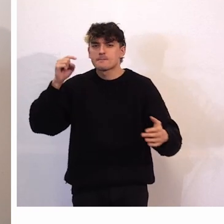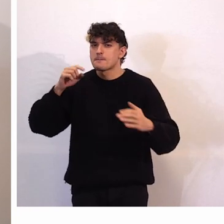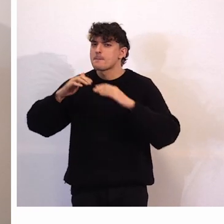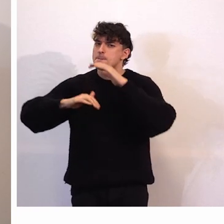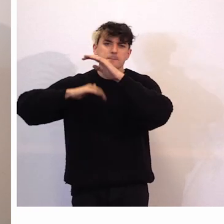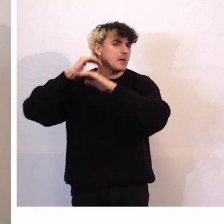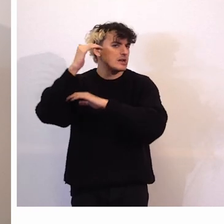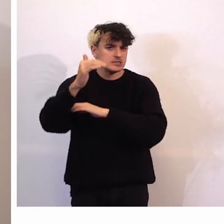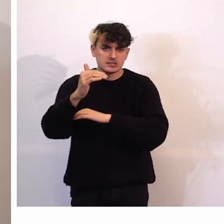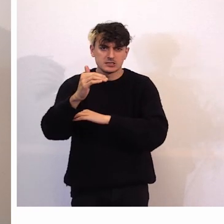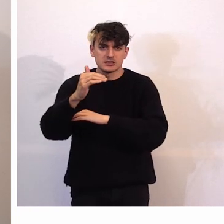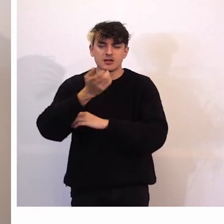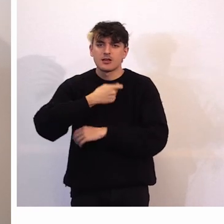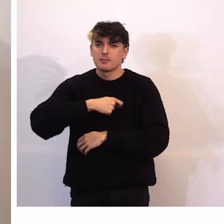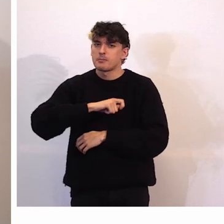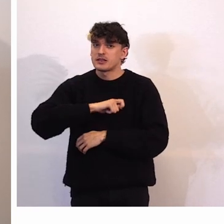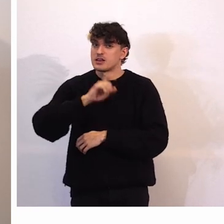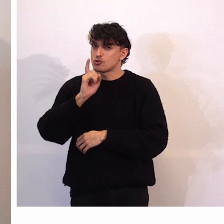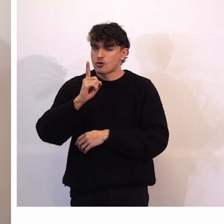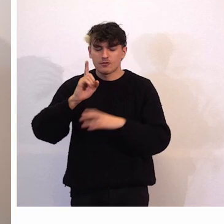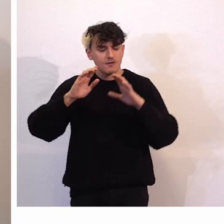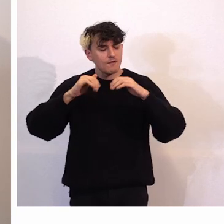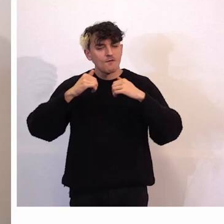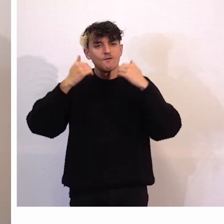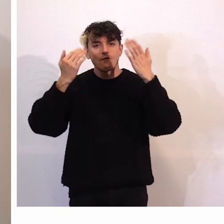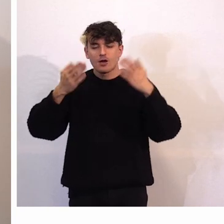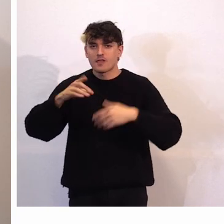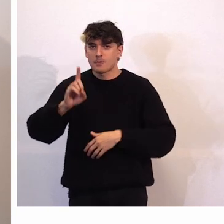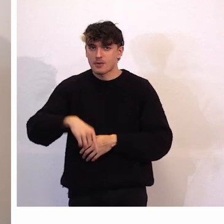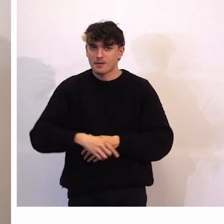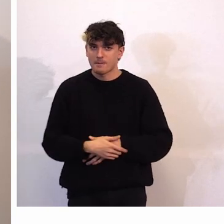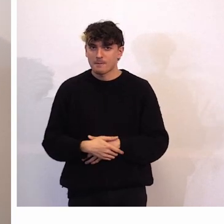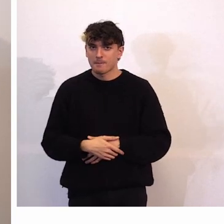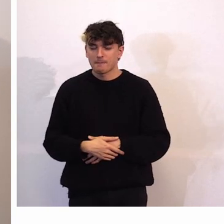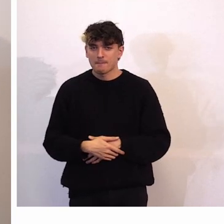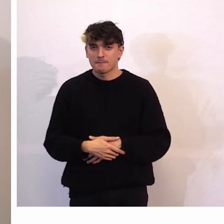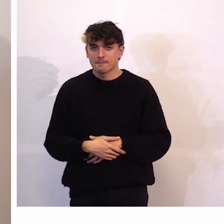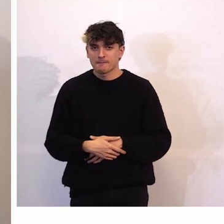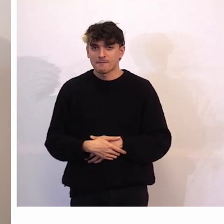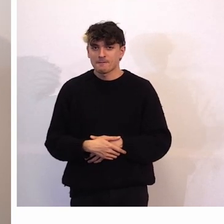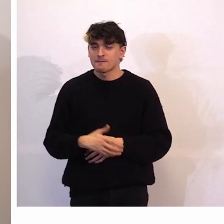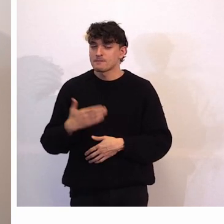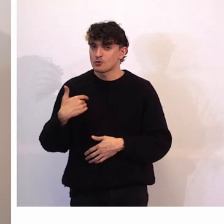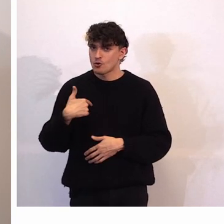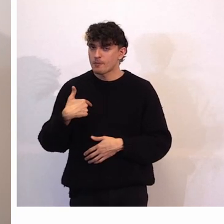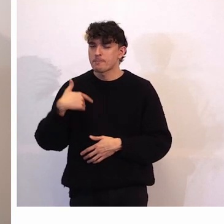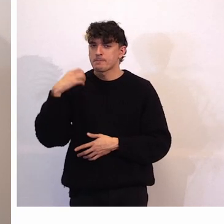más allá de España, ya que una de las muchas charlas que he